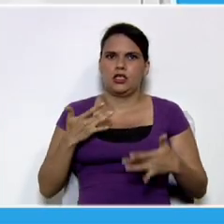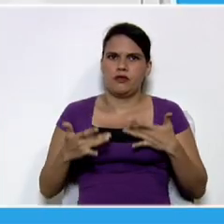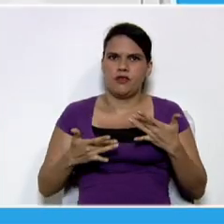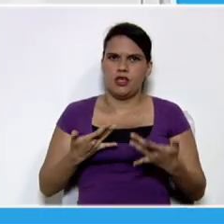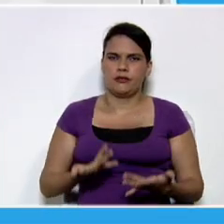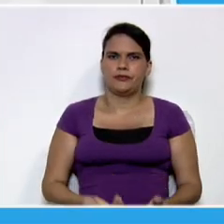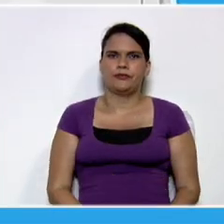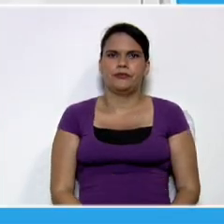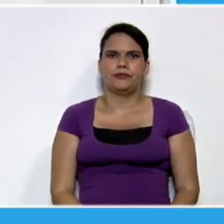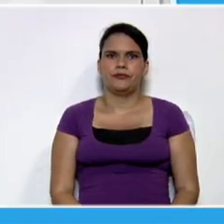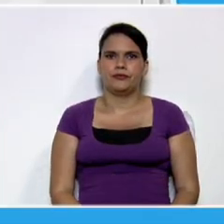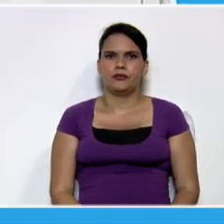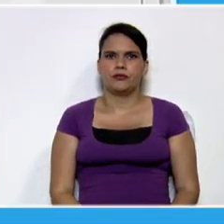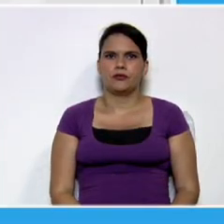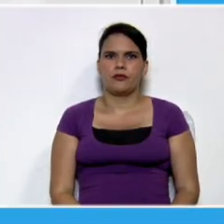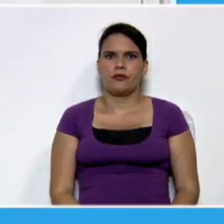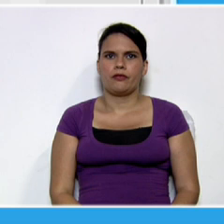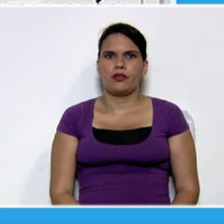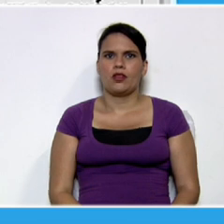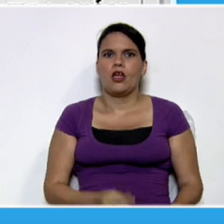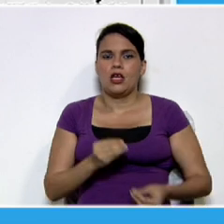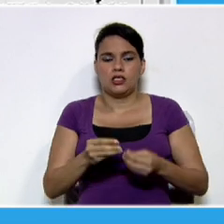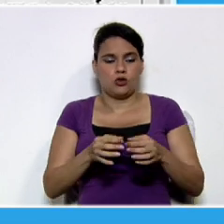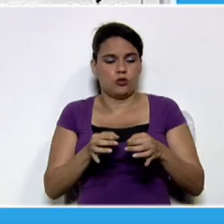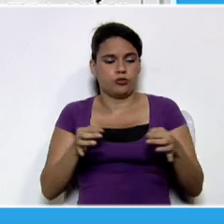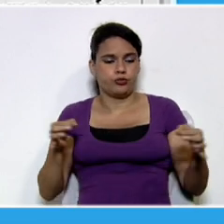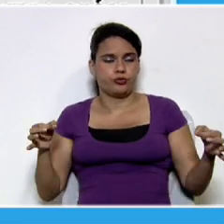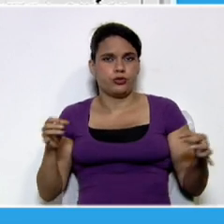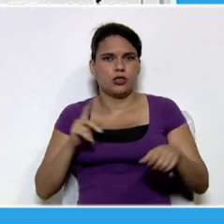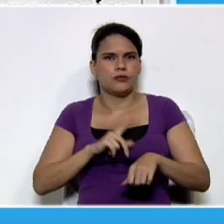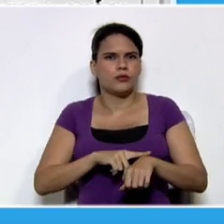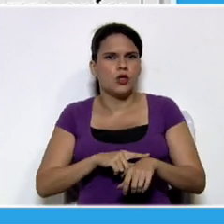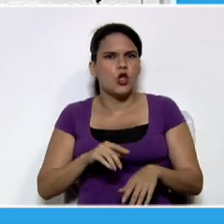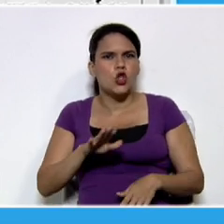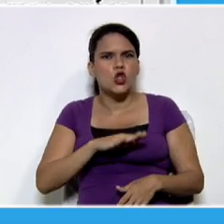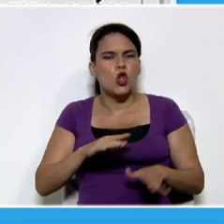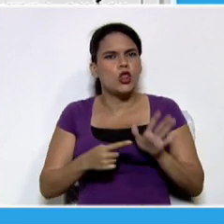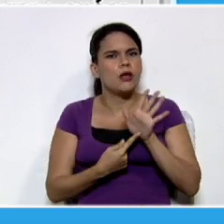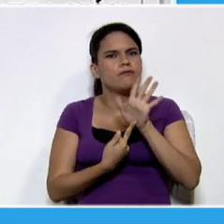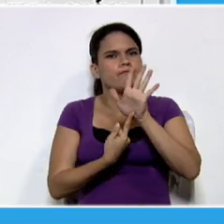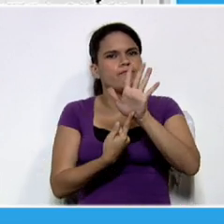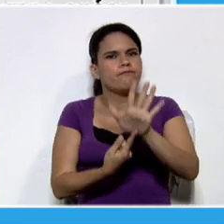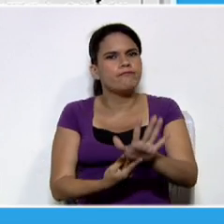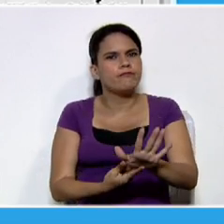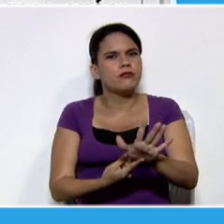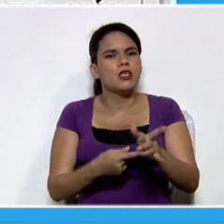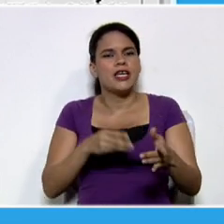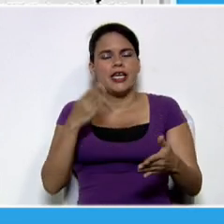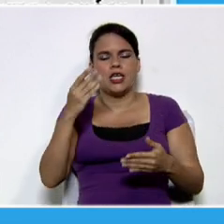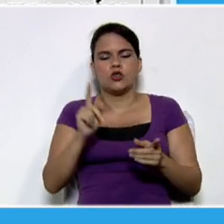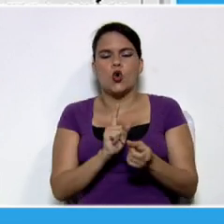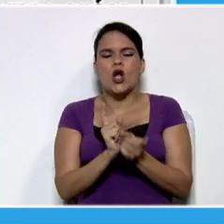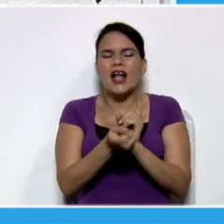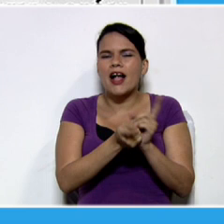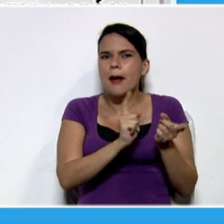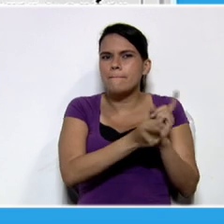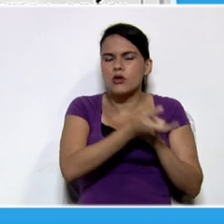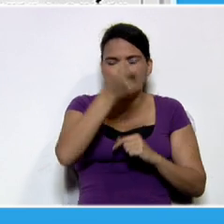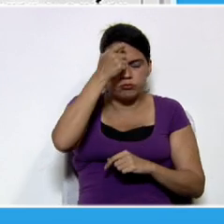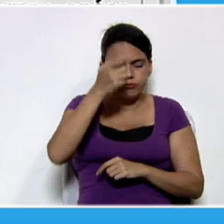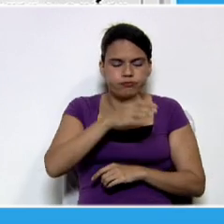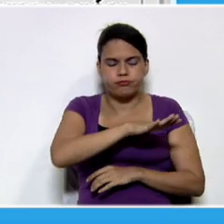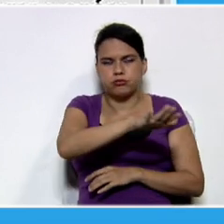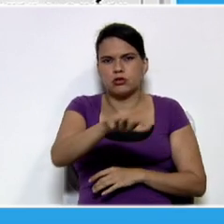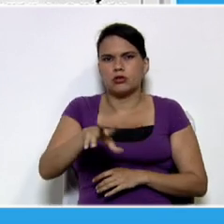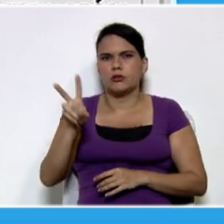historia y ciudadanía tenemos elaborar una línea del tiempo donde se represente esa evolución de la población desde el